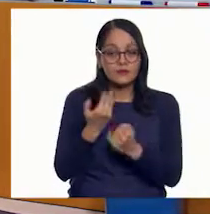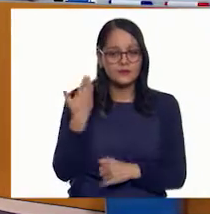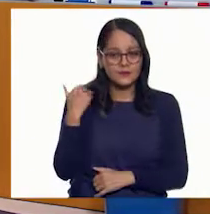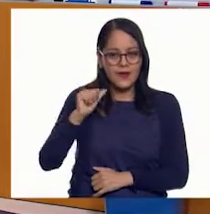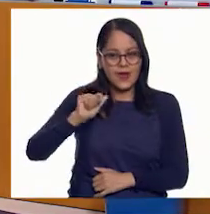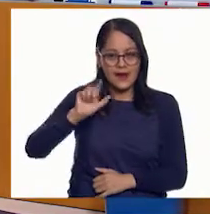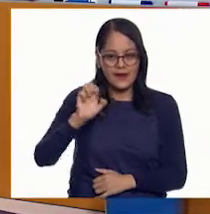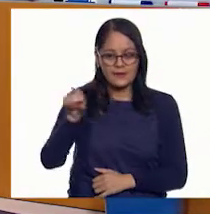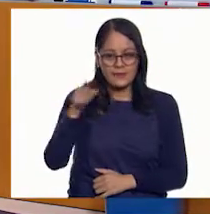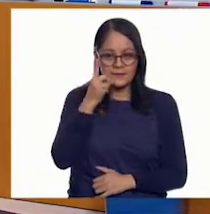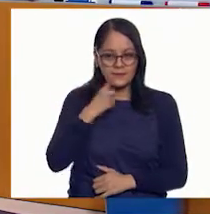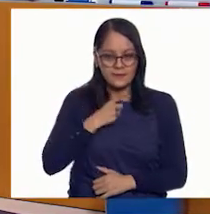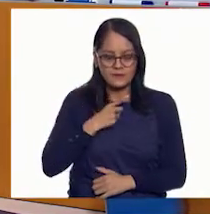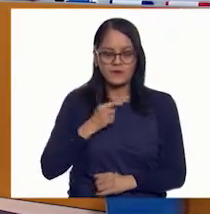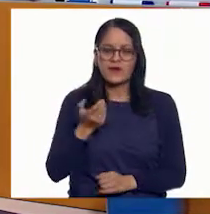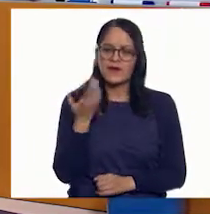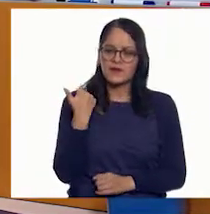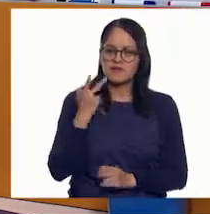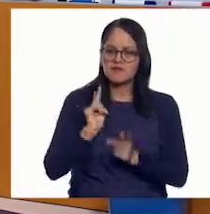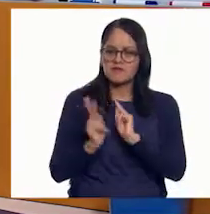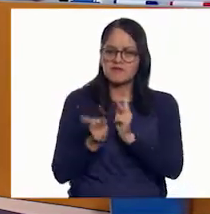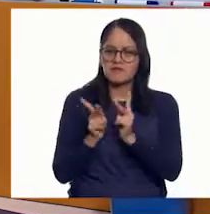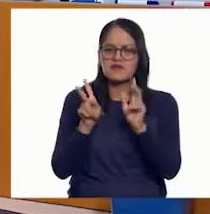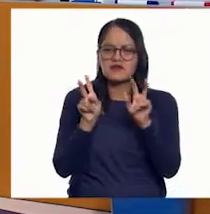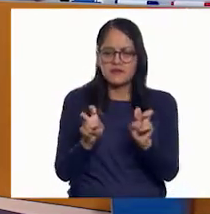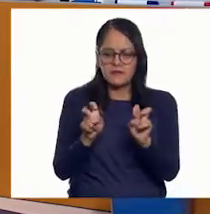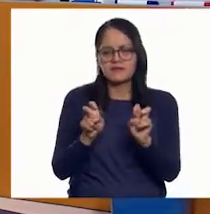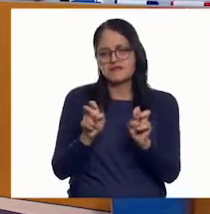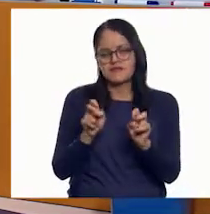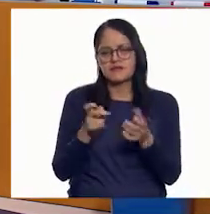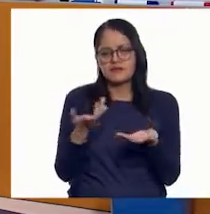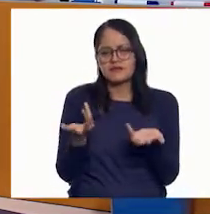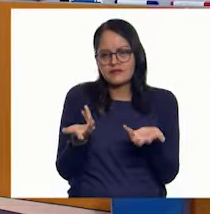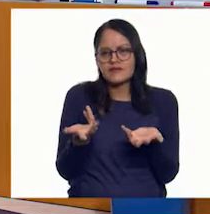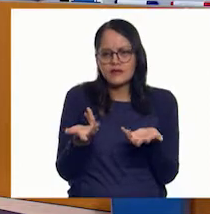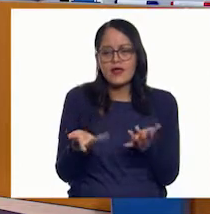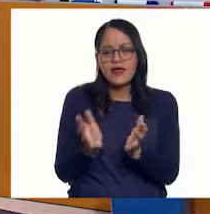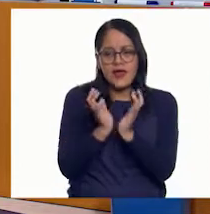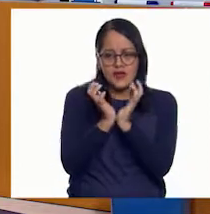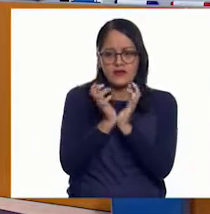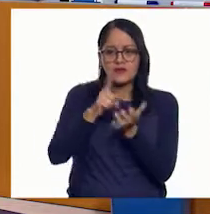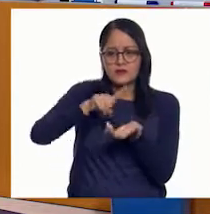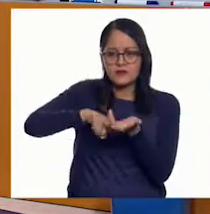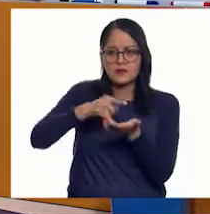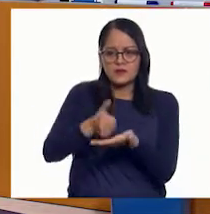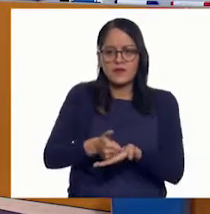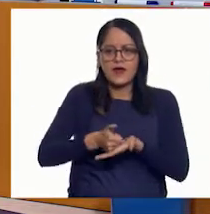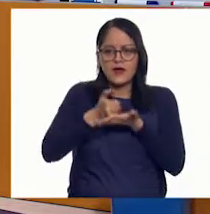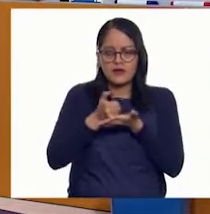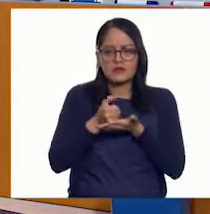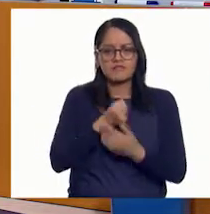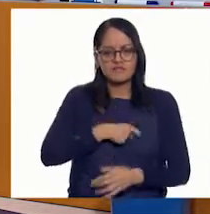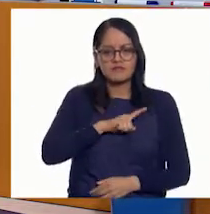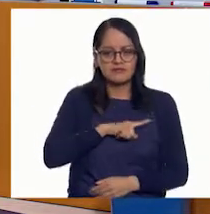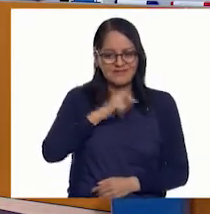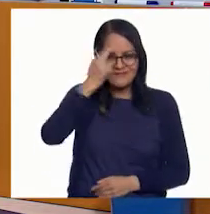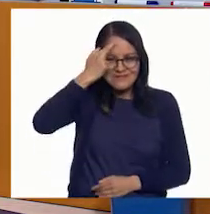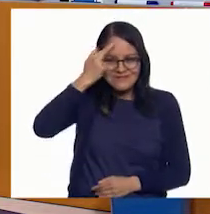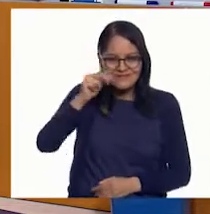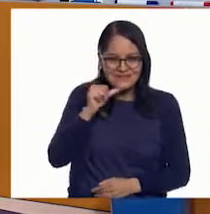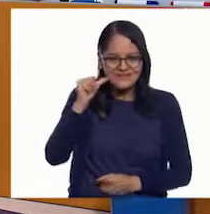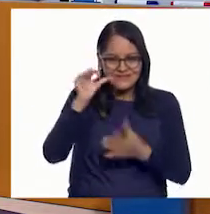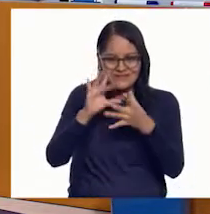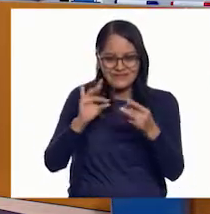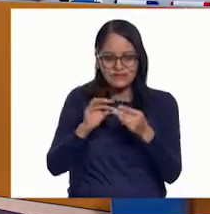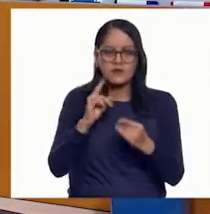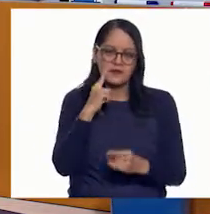platicando un poquito de el valor nutrimental o el valor en los remedios caseros que tiene la lechuga, ¿recuerdas? Ajá. Ya hablábamos